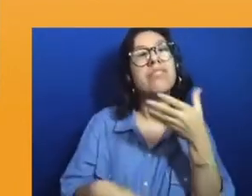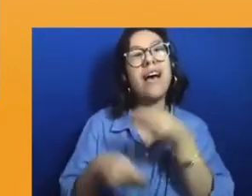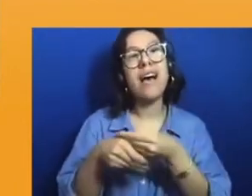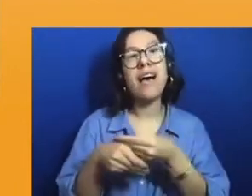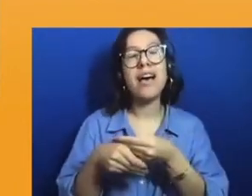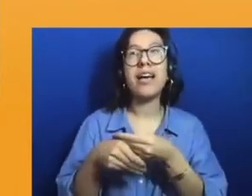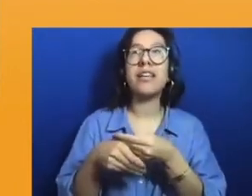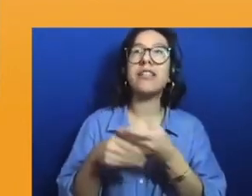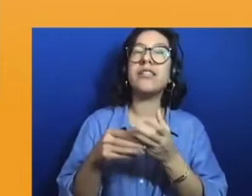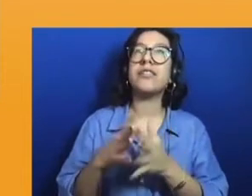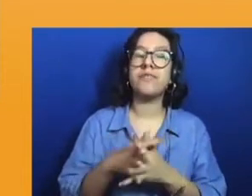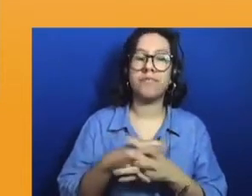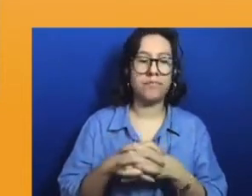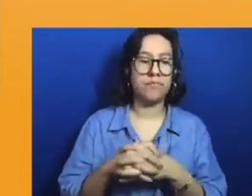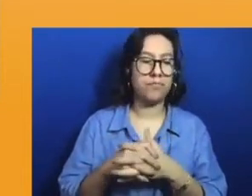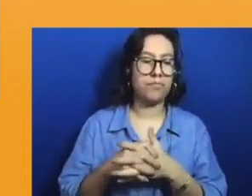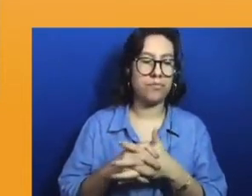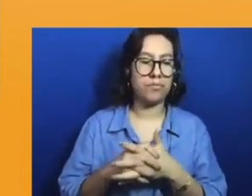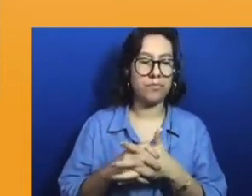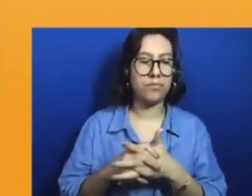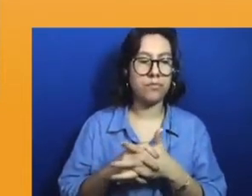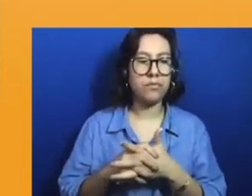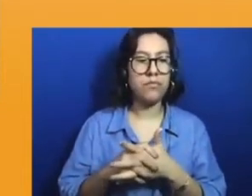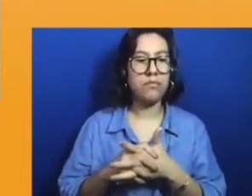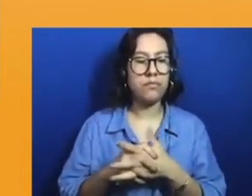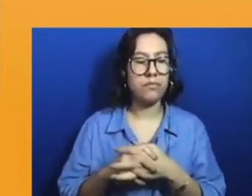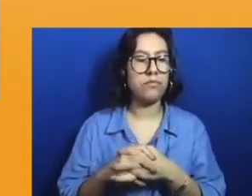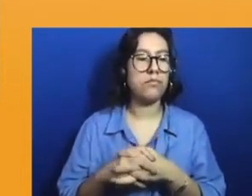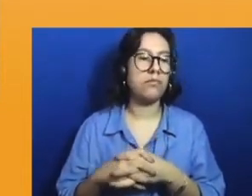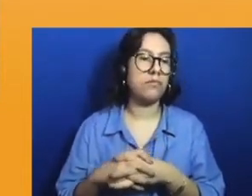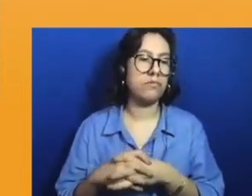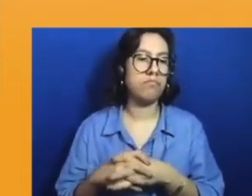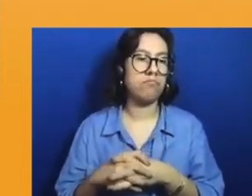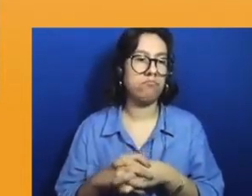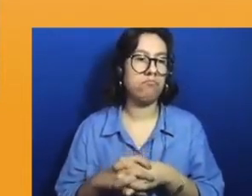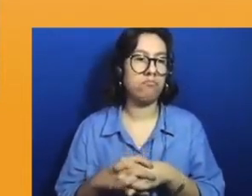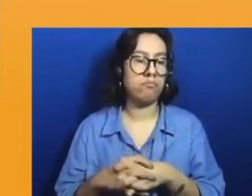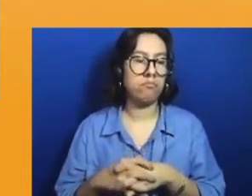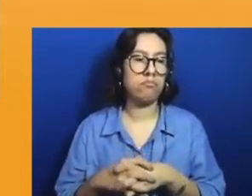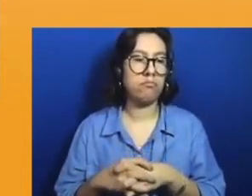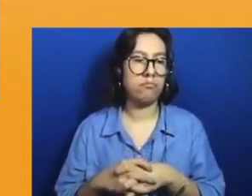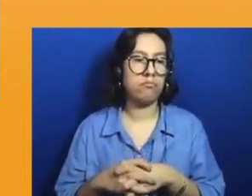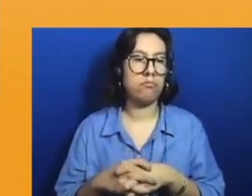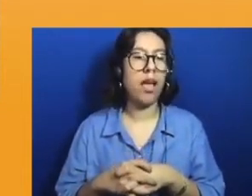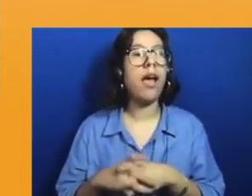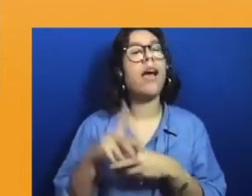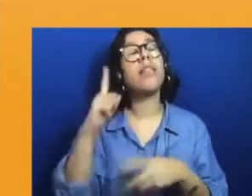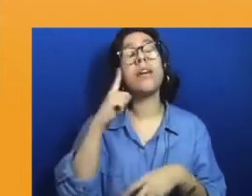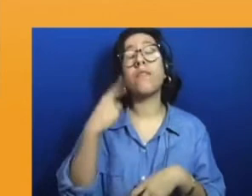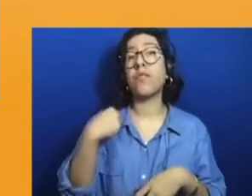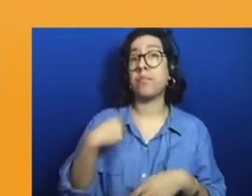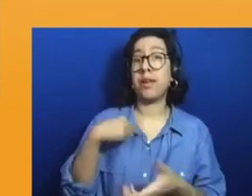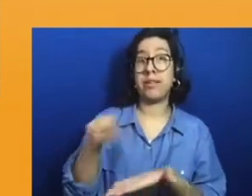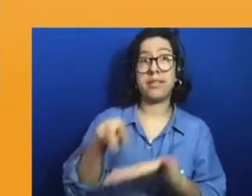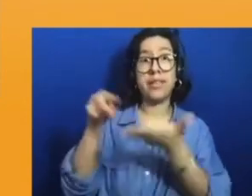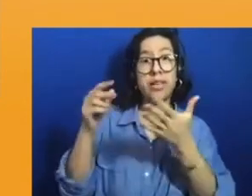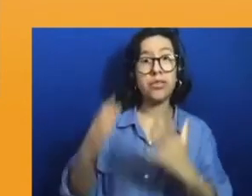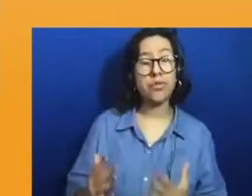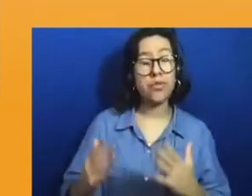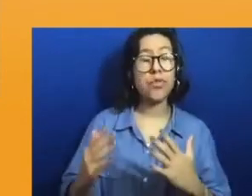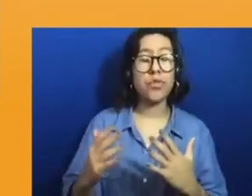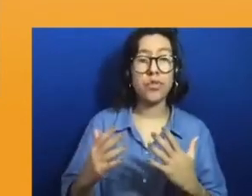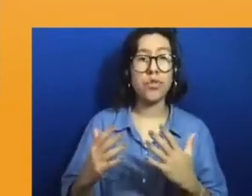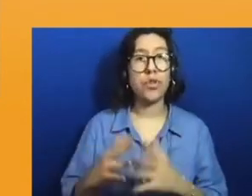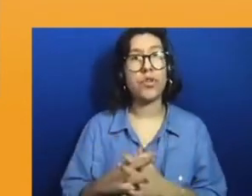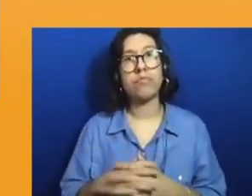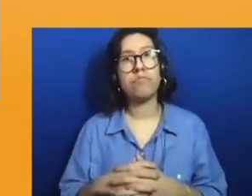para también discutir cómo yo creo que es importante para mí como bailarina darme cuenta que